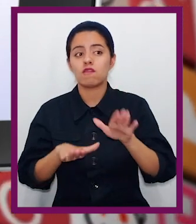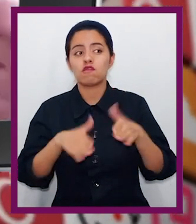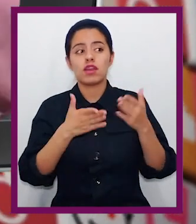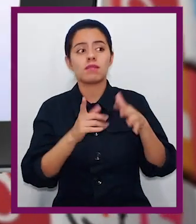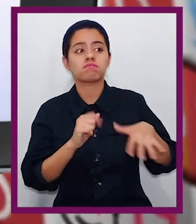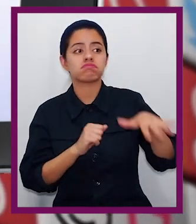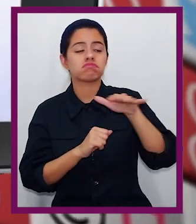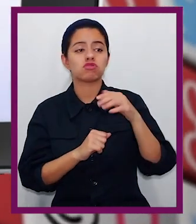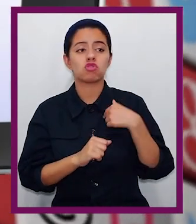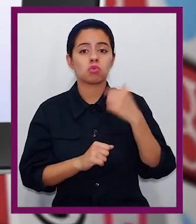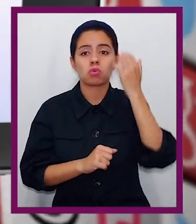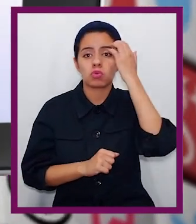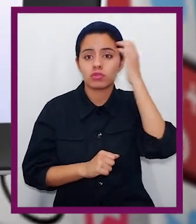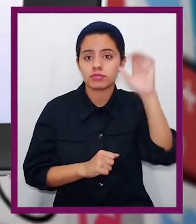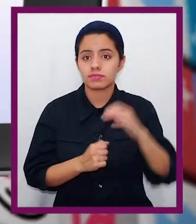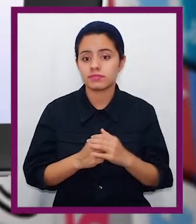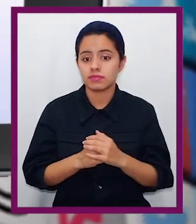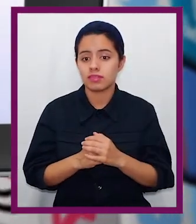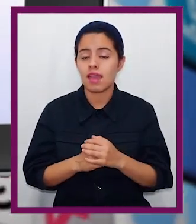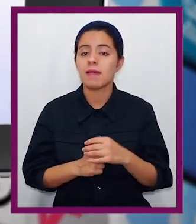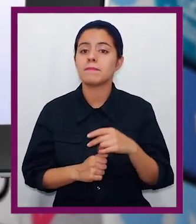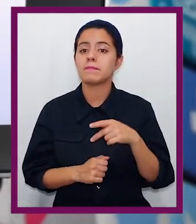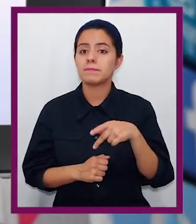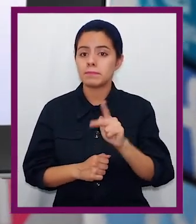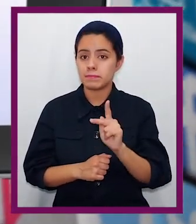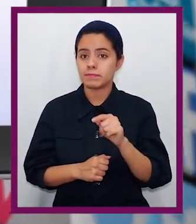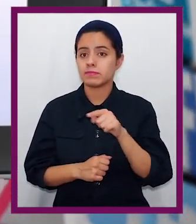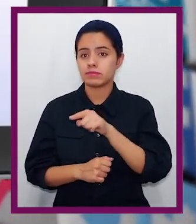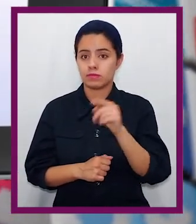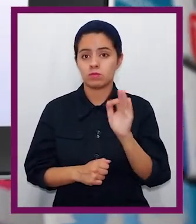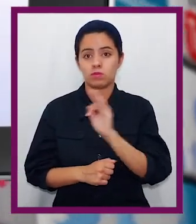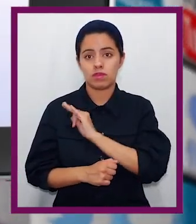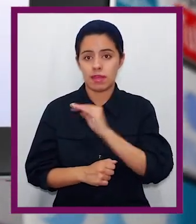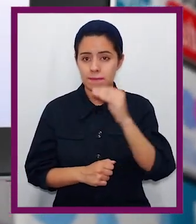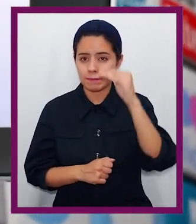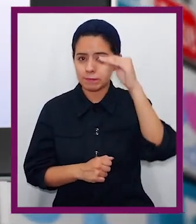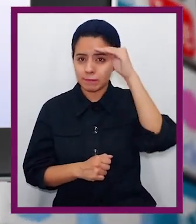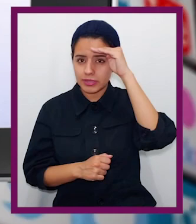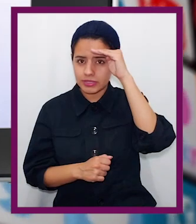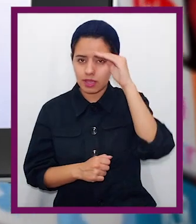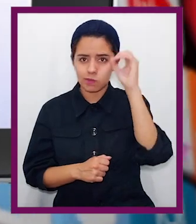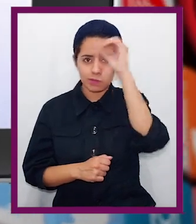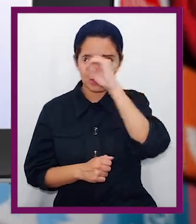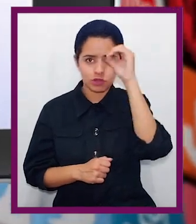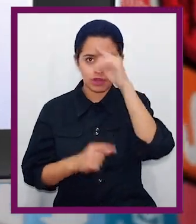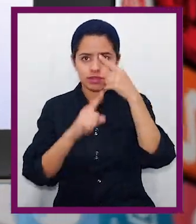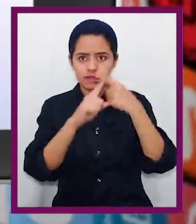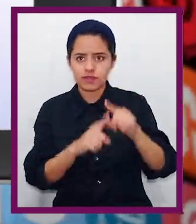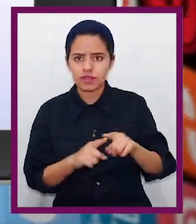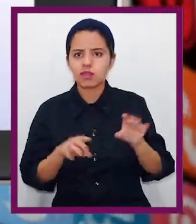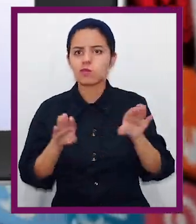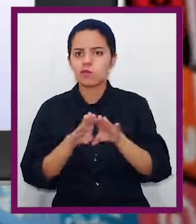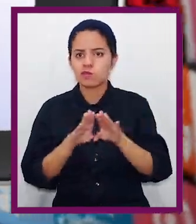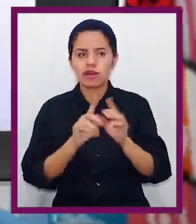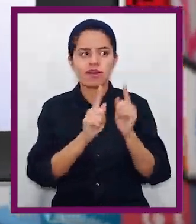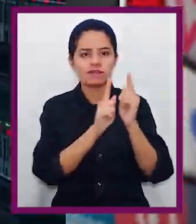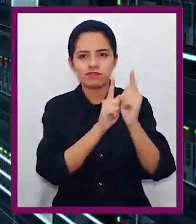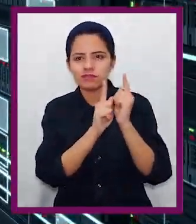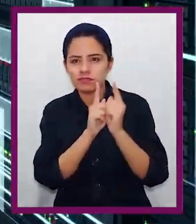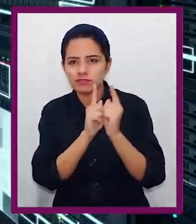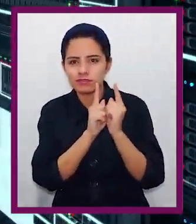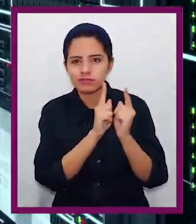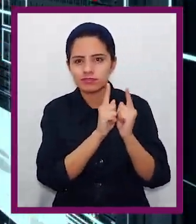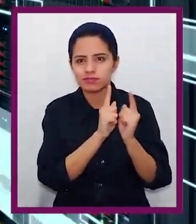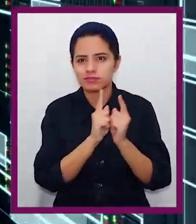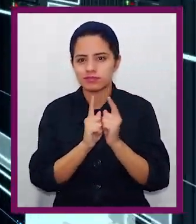no encuentro a mi alrededor. Pero la alternativa para realmente construir un pensamiento es a través del mundo físico. Finalmente, las